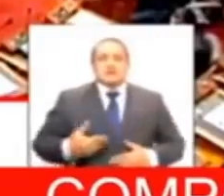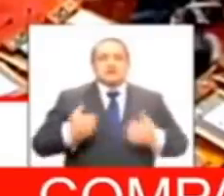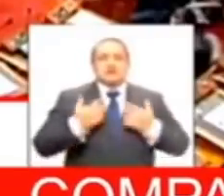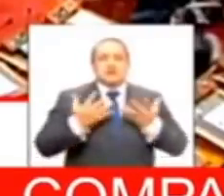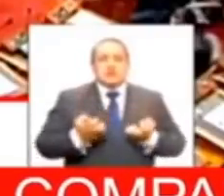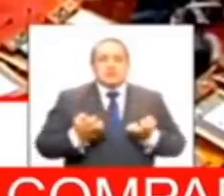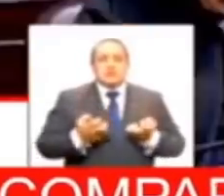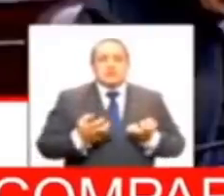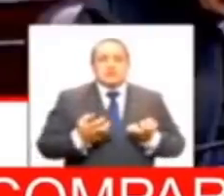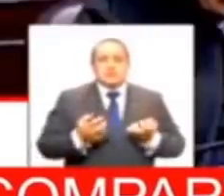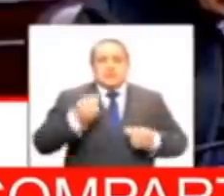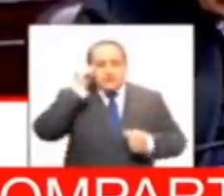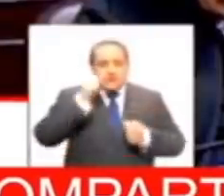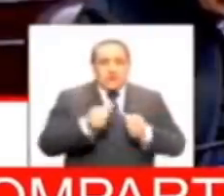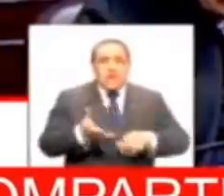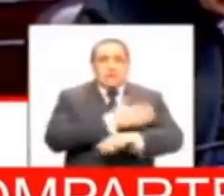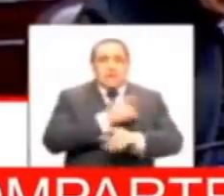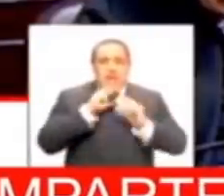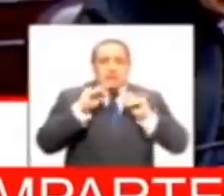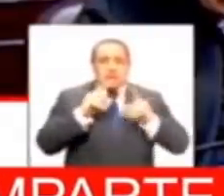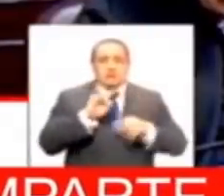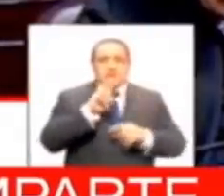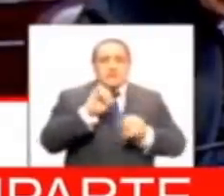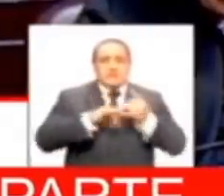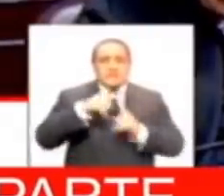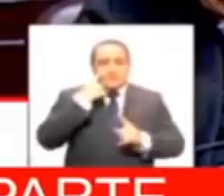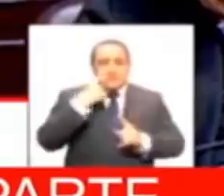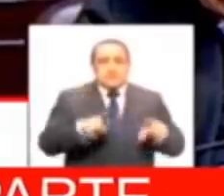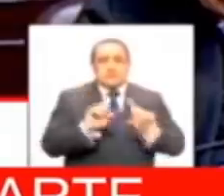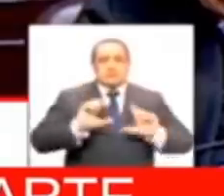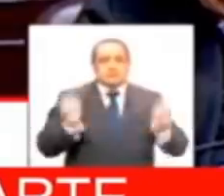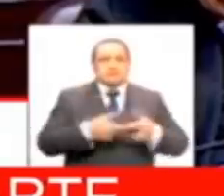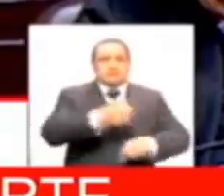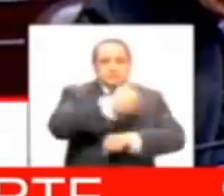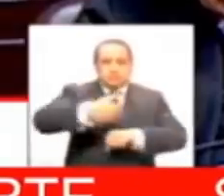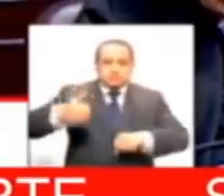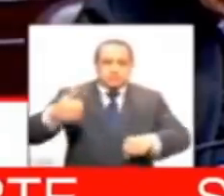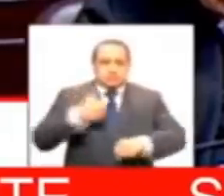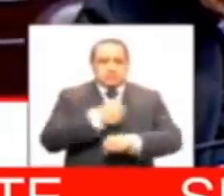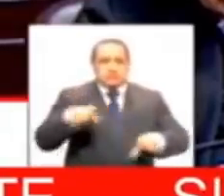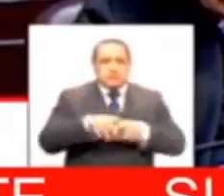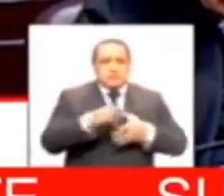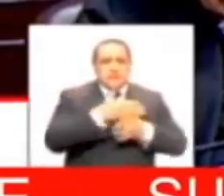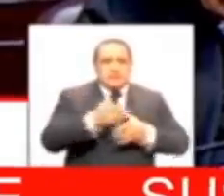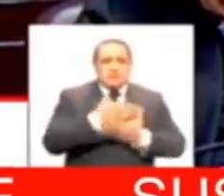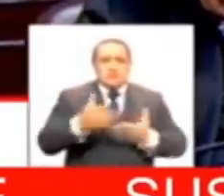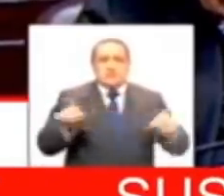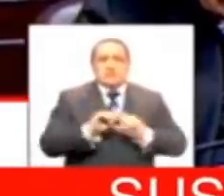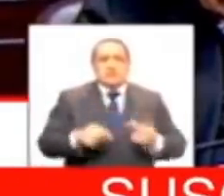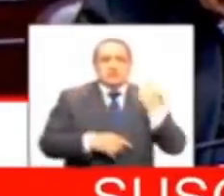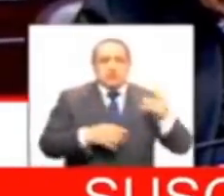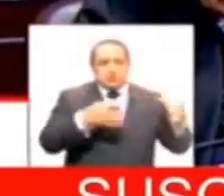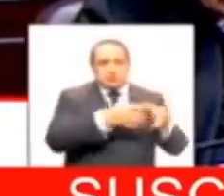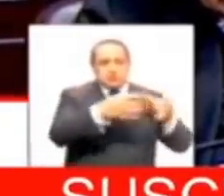quiero recordar lo que acaba de decir el congresista Urresti. En la Junta de Portavoces, además, creo que todos hemos sido parte, y dos